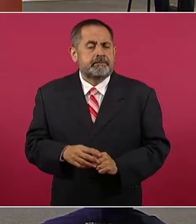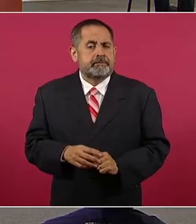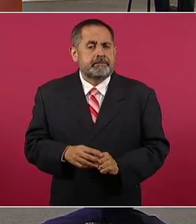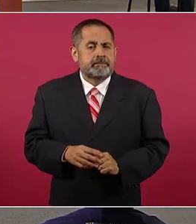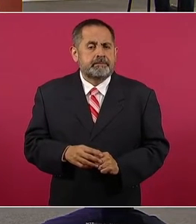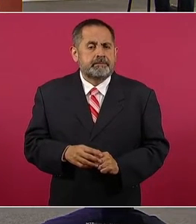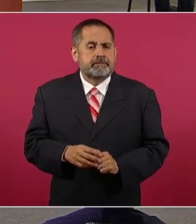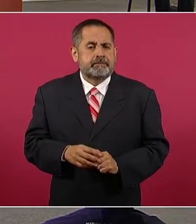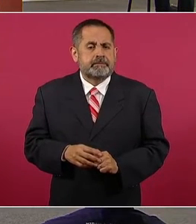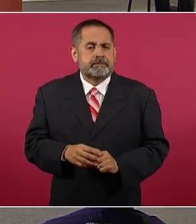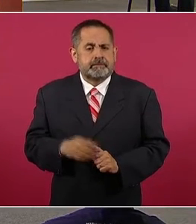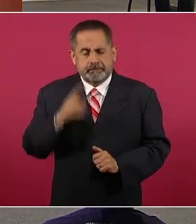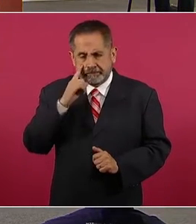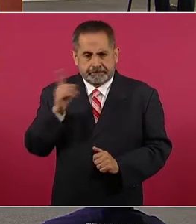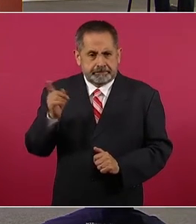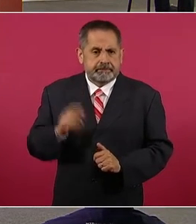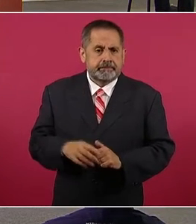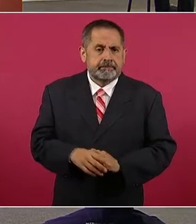pero miren,